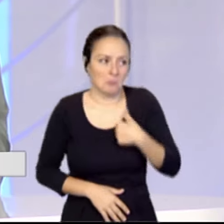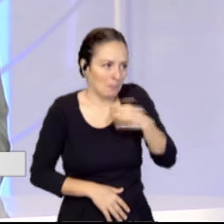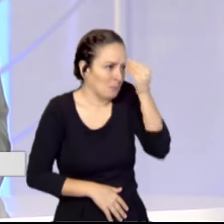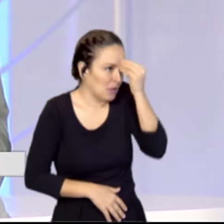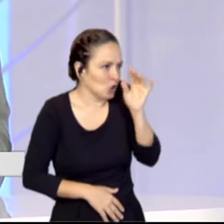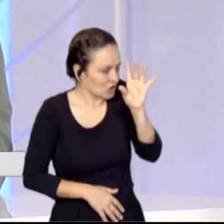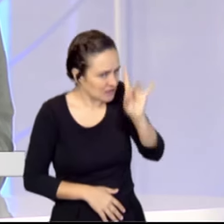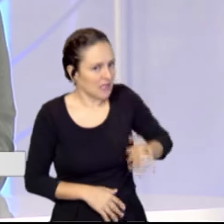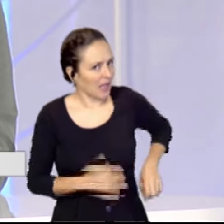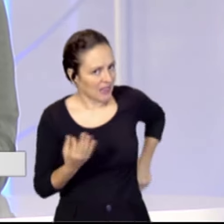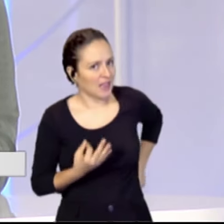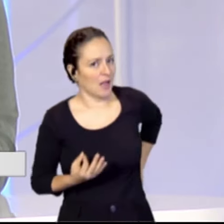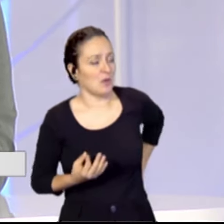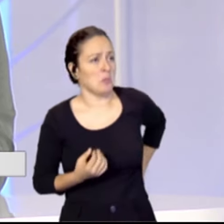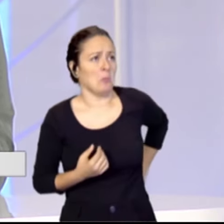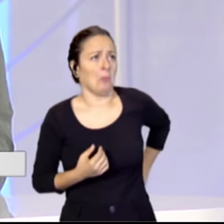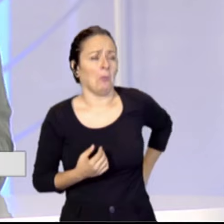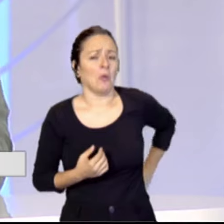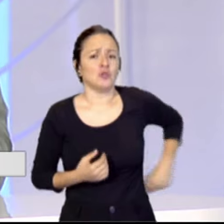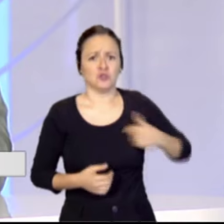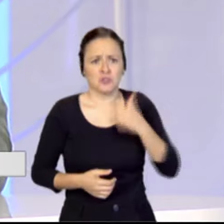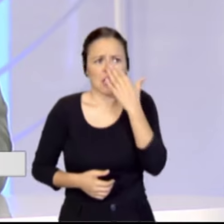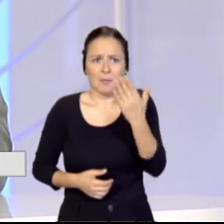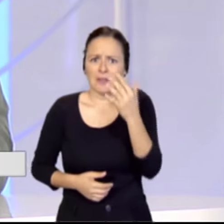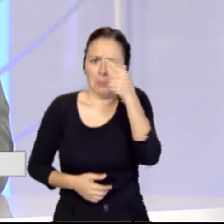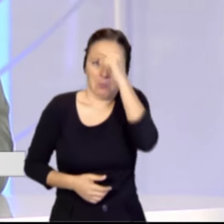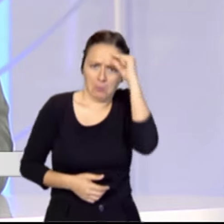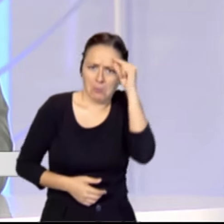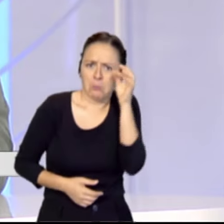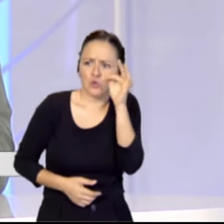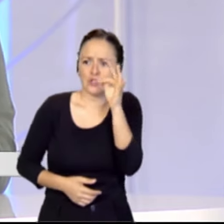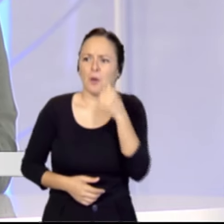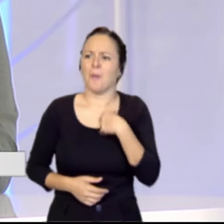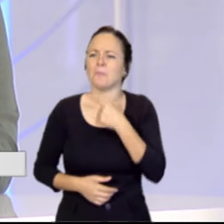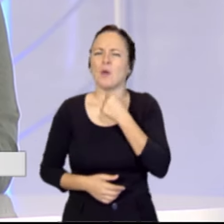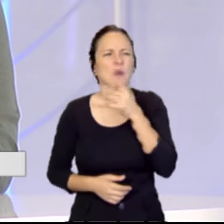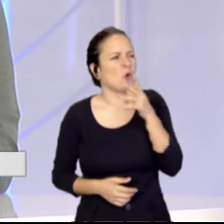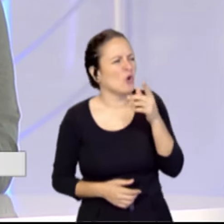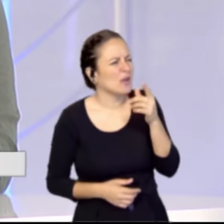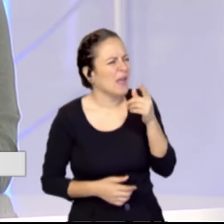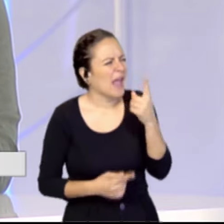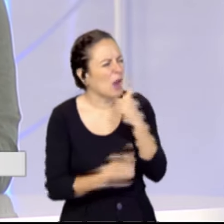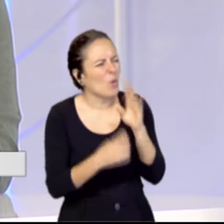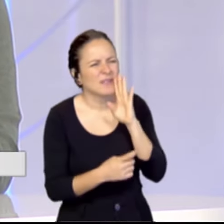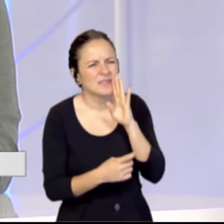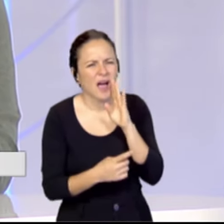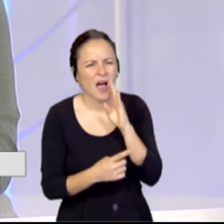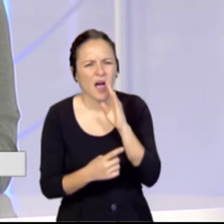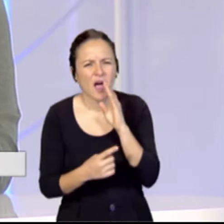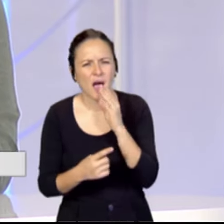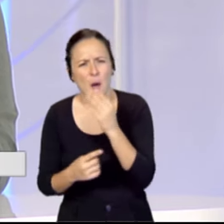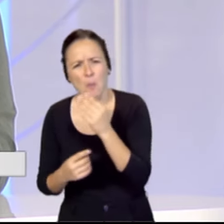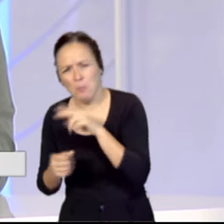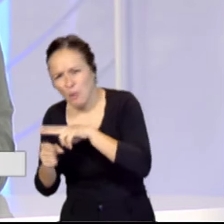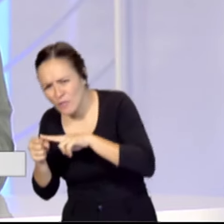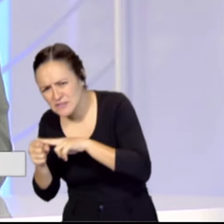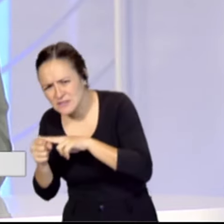sentido soy positiva me gusta que la encuesta que han hecho en la isla no sé si fue en la isla de Gran Canarias o en la provincia de Las Palmas creo que fue en la